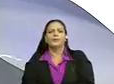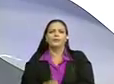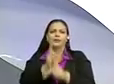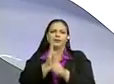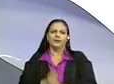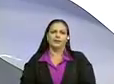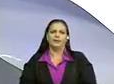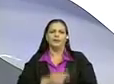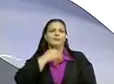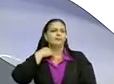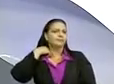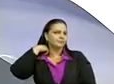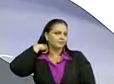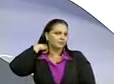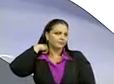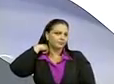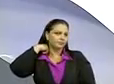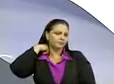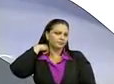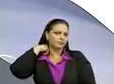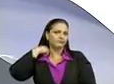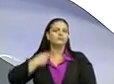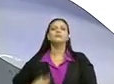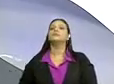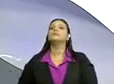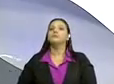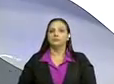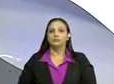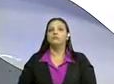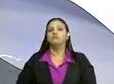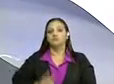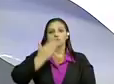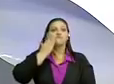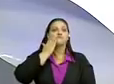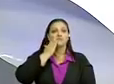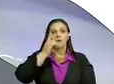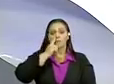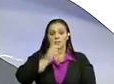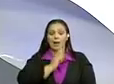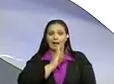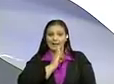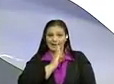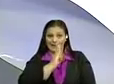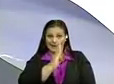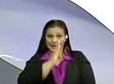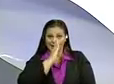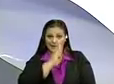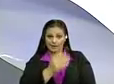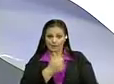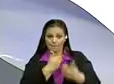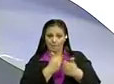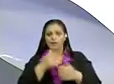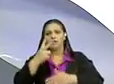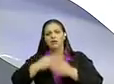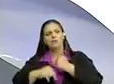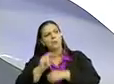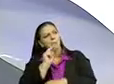comenzar por casa y predicar con el ejemplo, Mayra. Así es, nosotros también sufrimos los embates